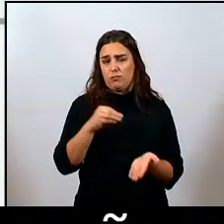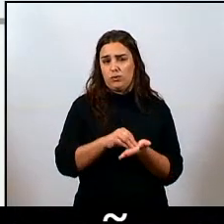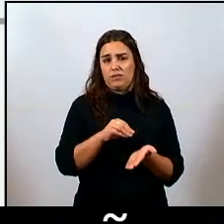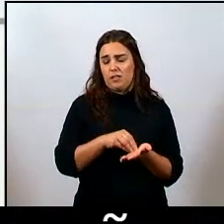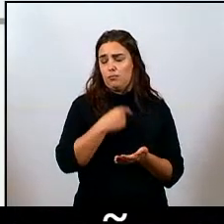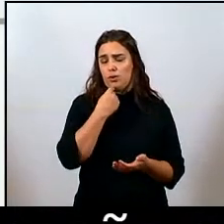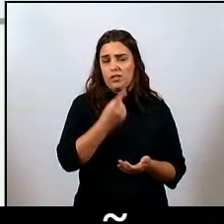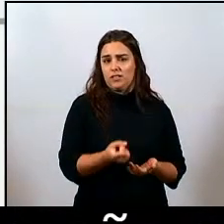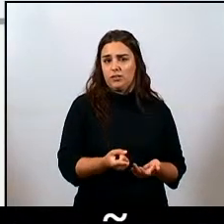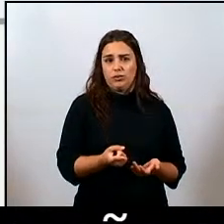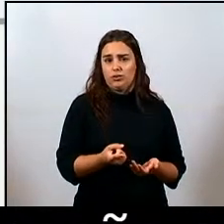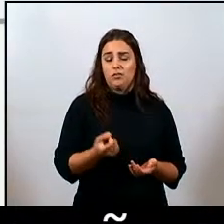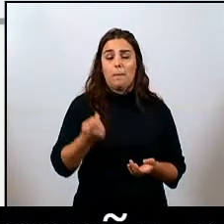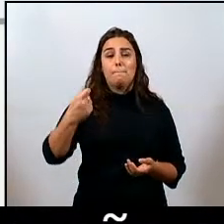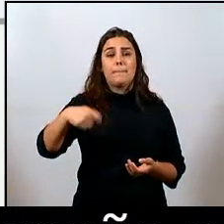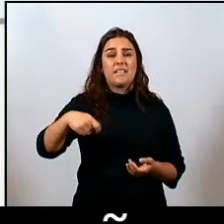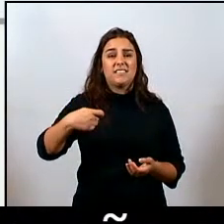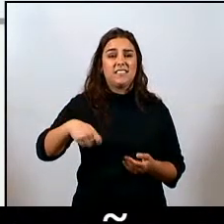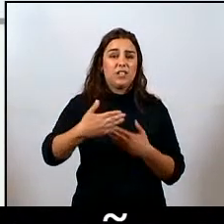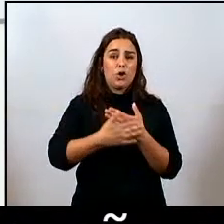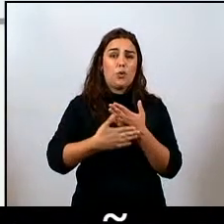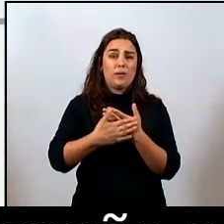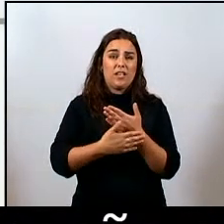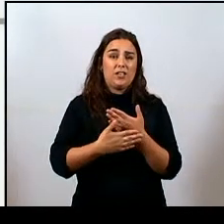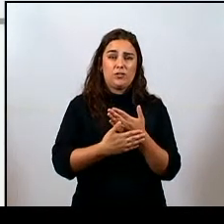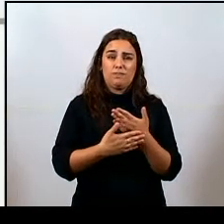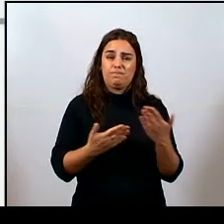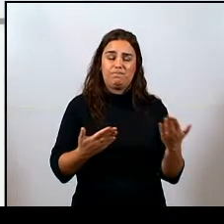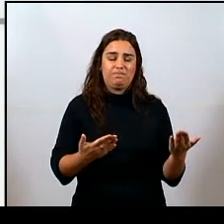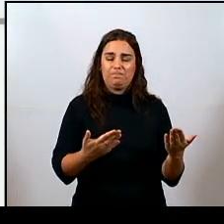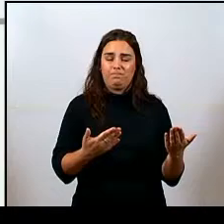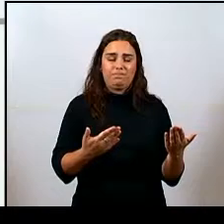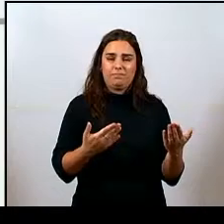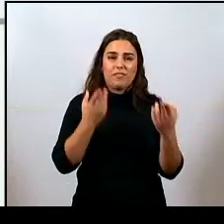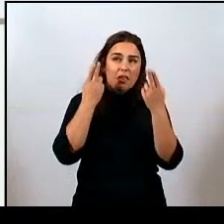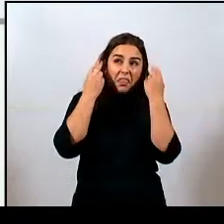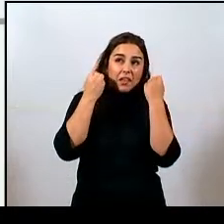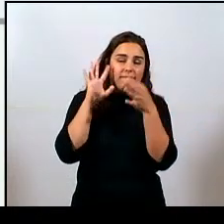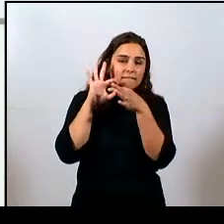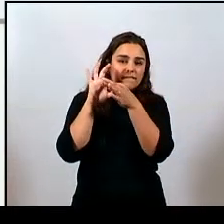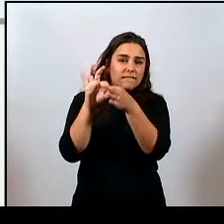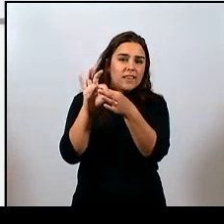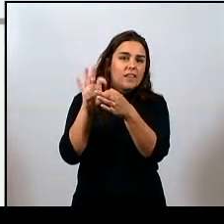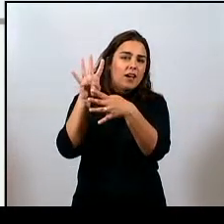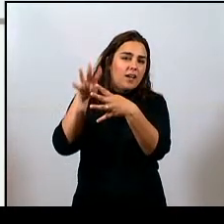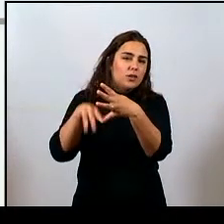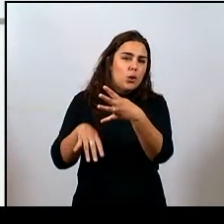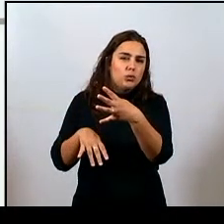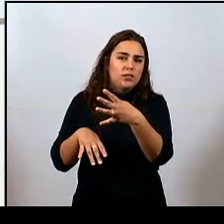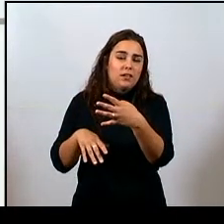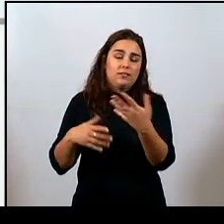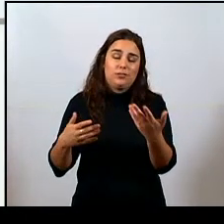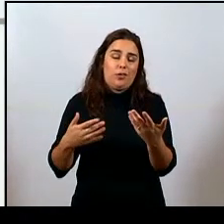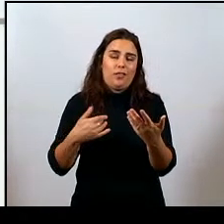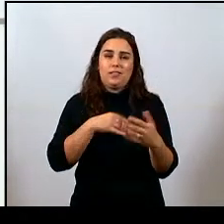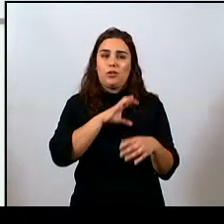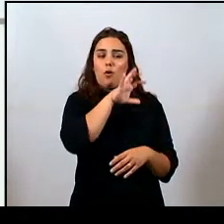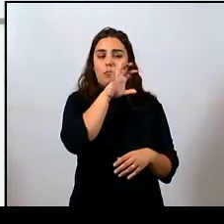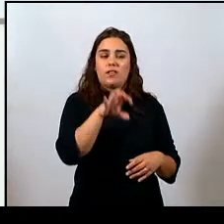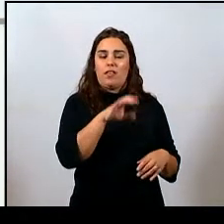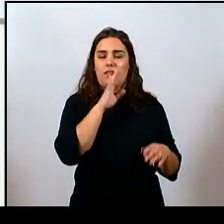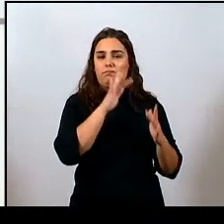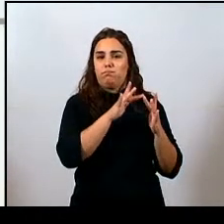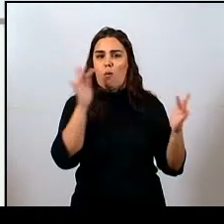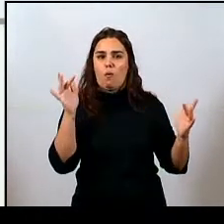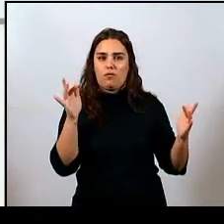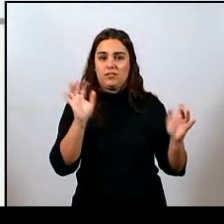un presidente de Gobierno desgraciadamente servil al separatismo y desleal, absolutamente desleal con las comunidades autónomas,